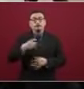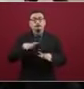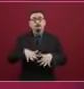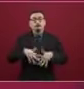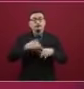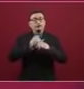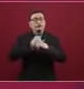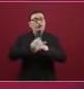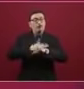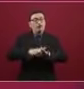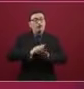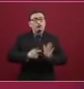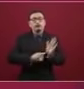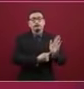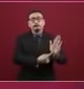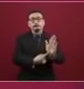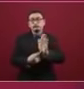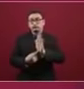va